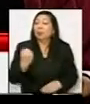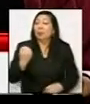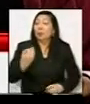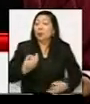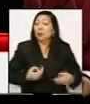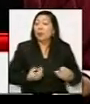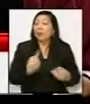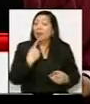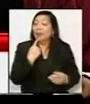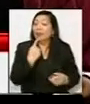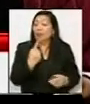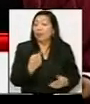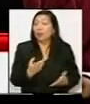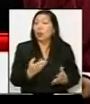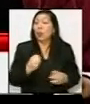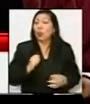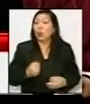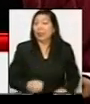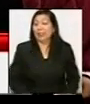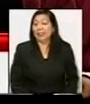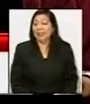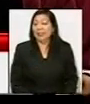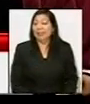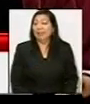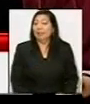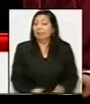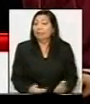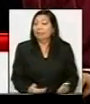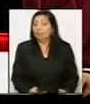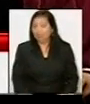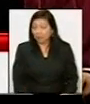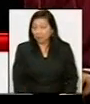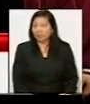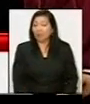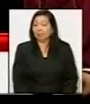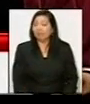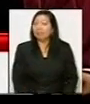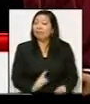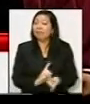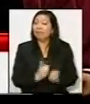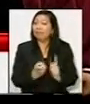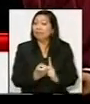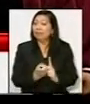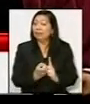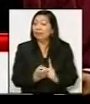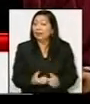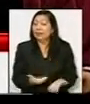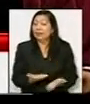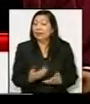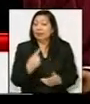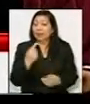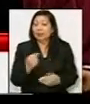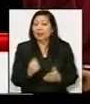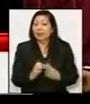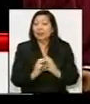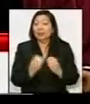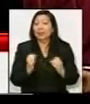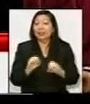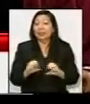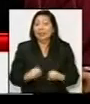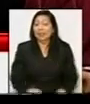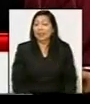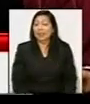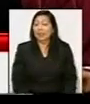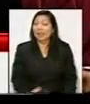judicial y han logrado de un juez supremo provisional han logrado cambiar la calificación de los delitos que el congreso había hecho